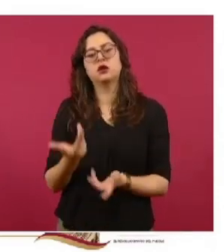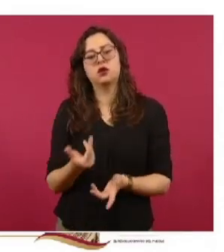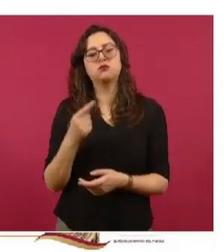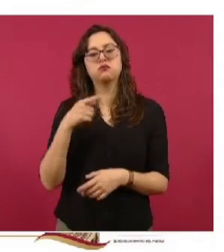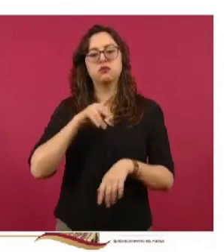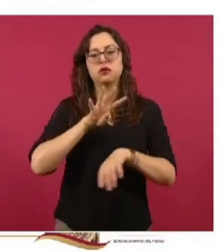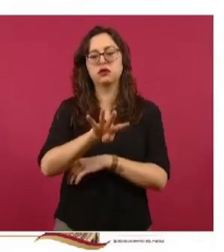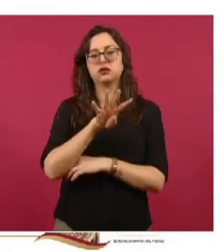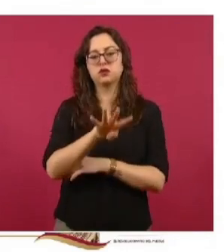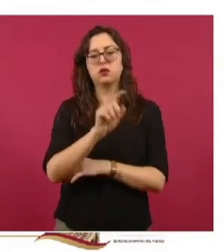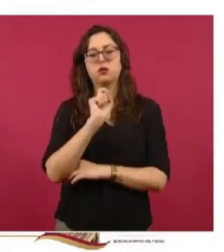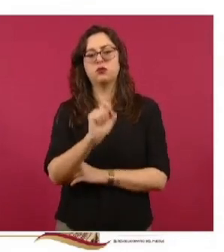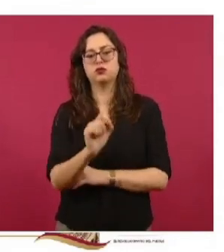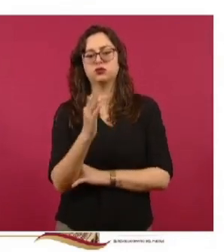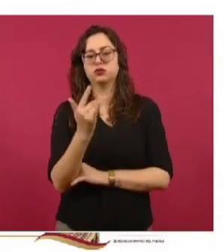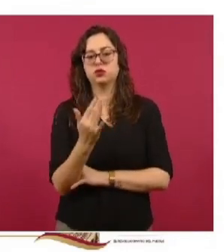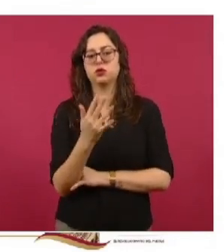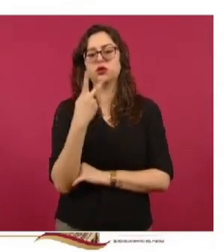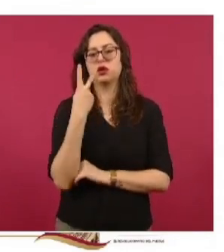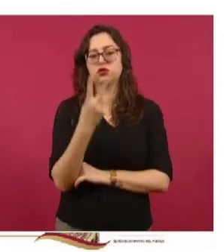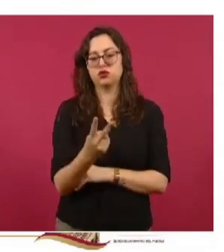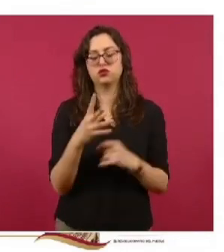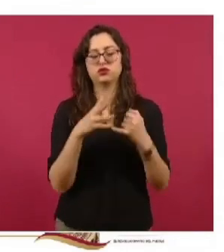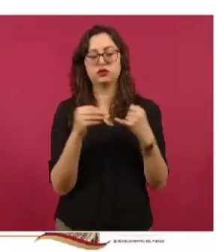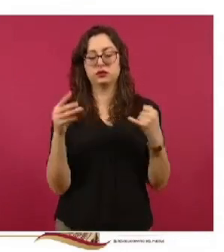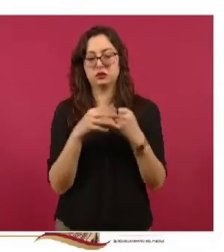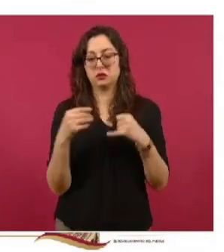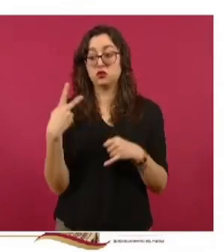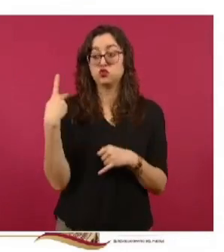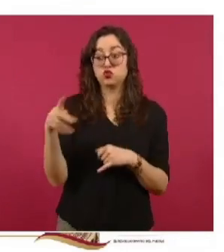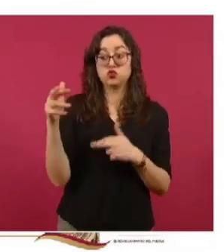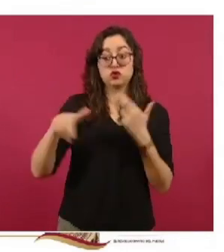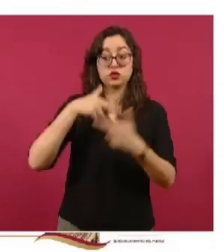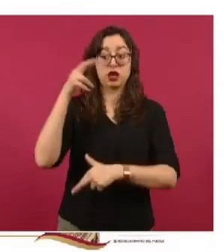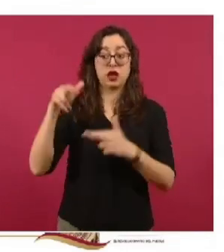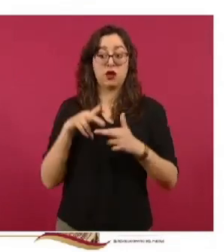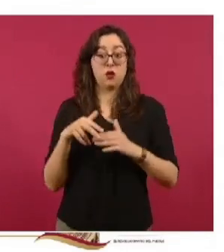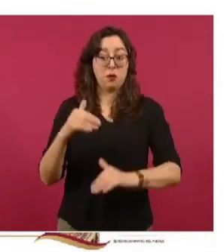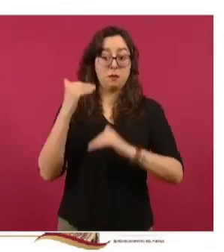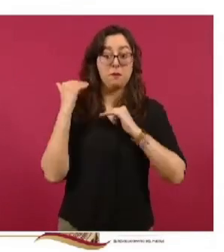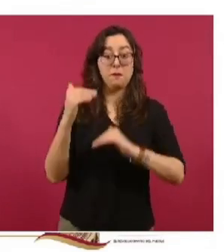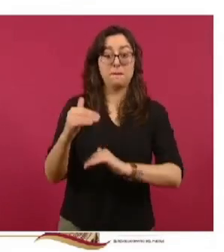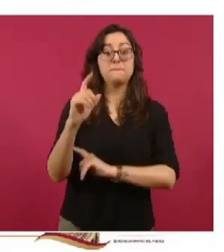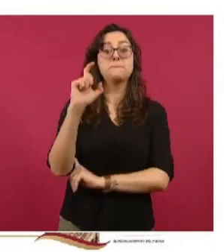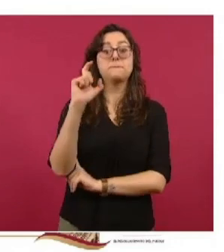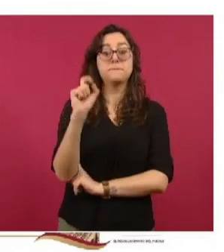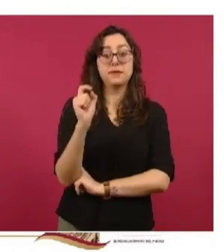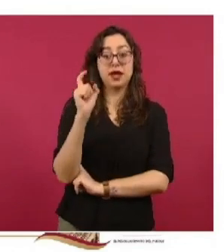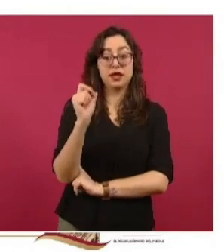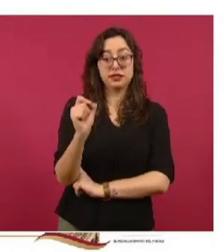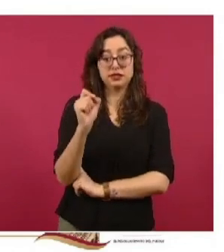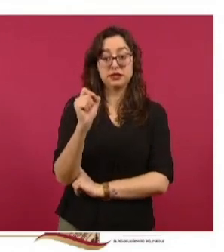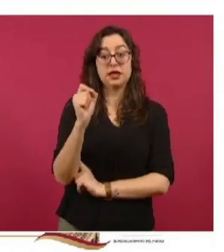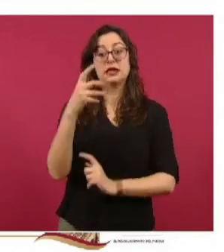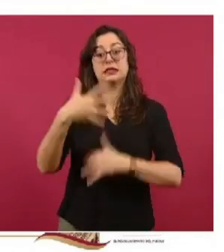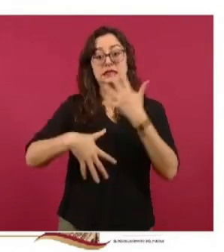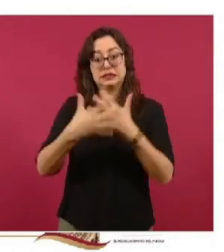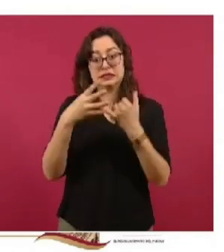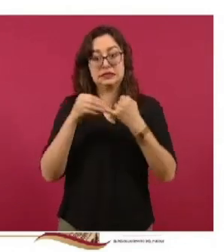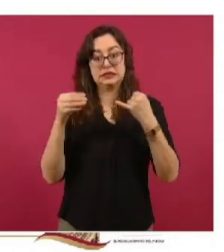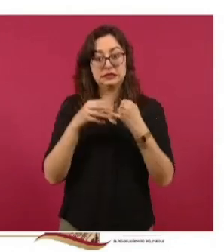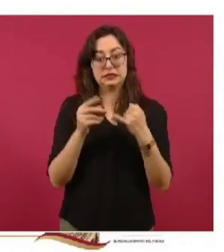19 pesos con 52 centavos el kilo, el precio máximo 20 pesos con 15